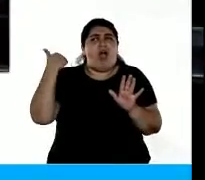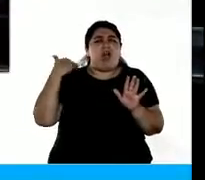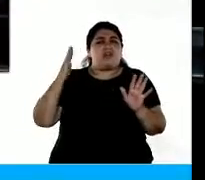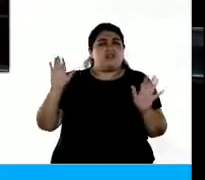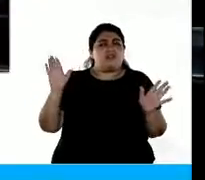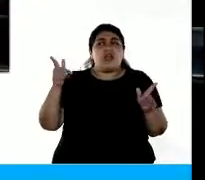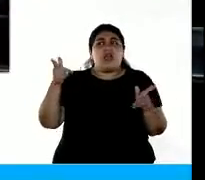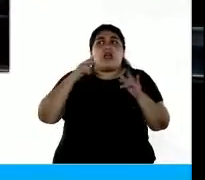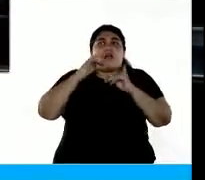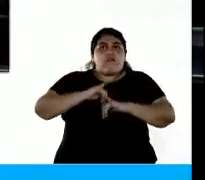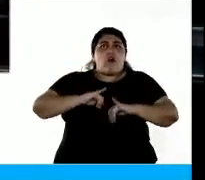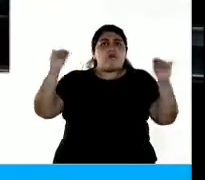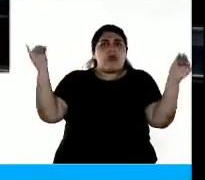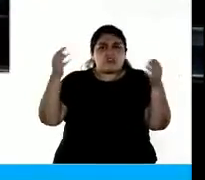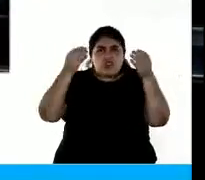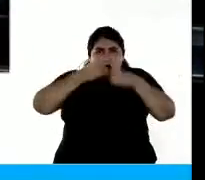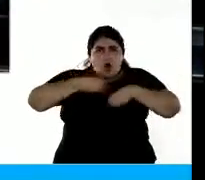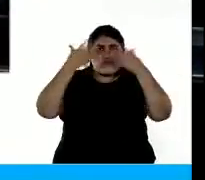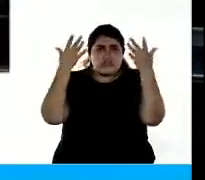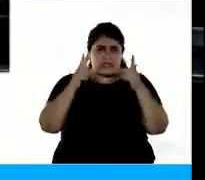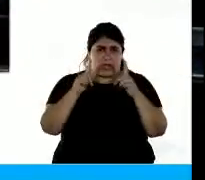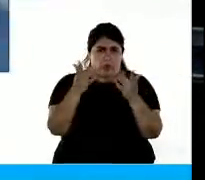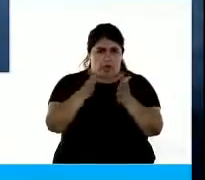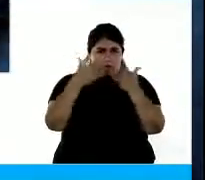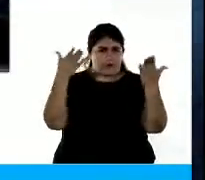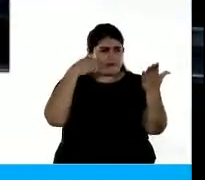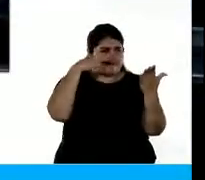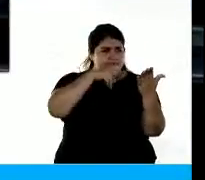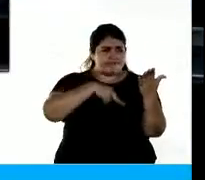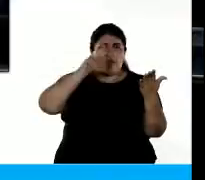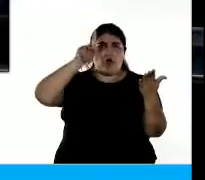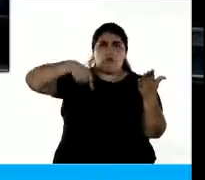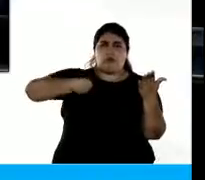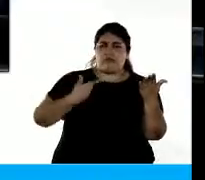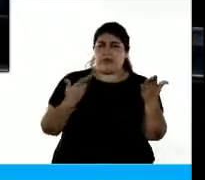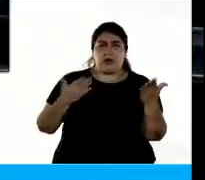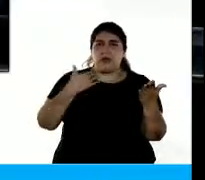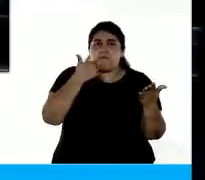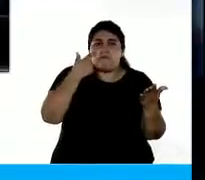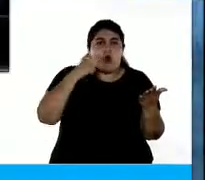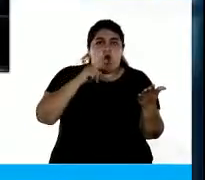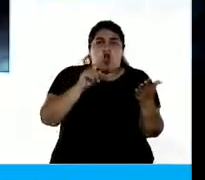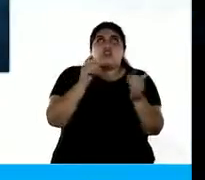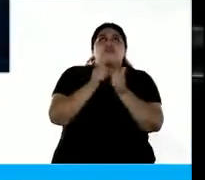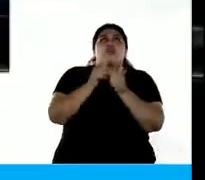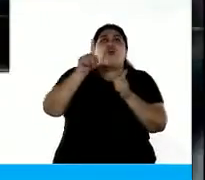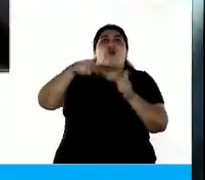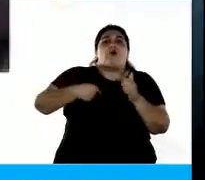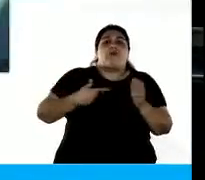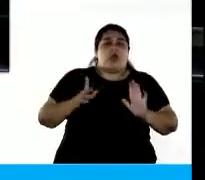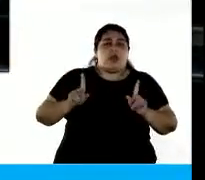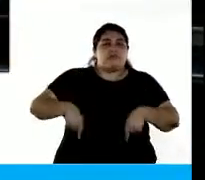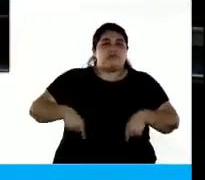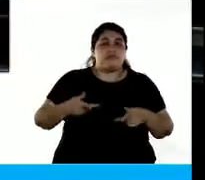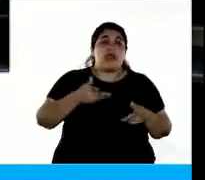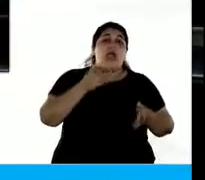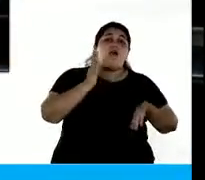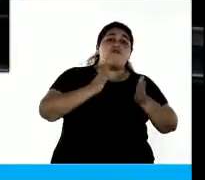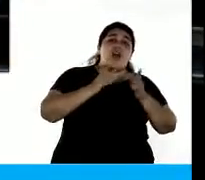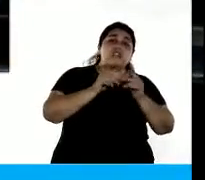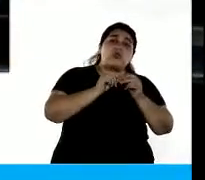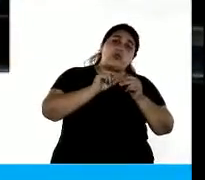publicación en la revista the lancet no tenía publicación en revistas internacionales no conocíamos si la fase 3 iba a ser